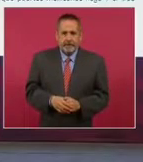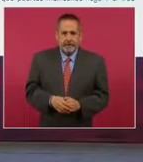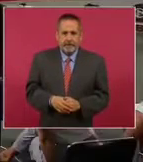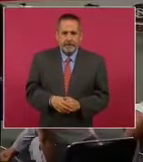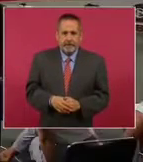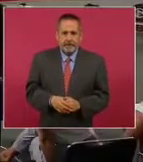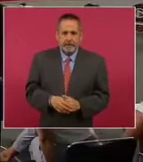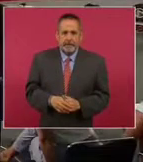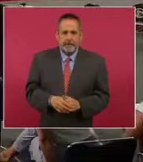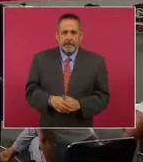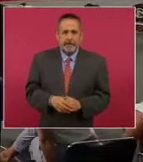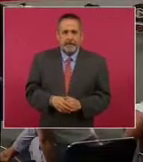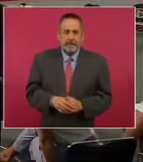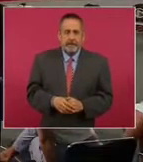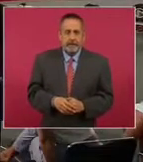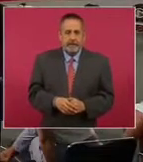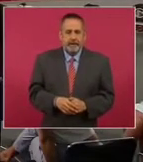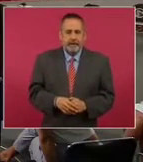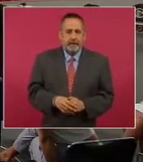No obstante,